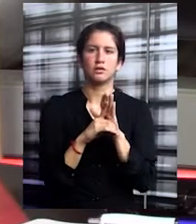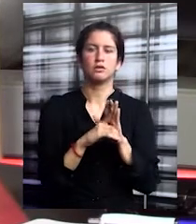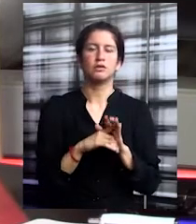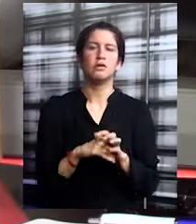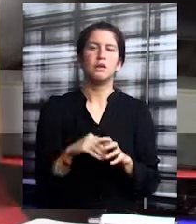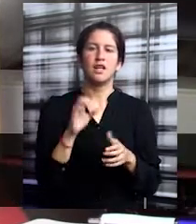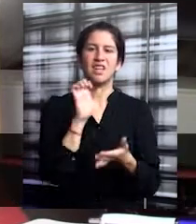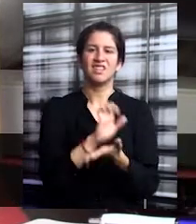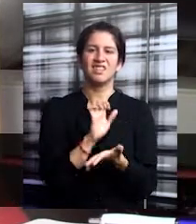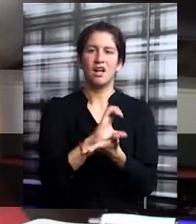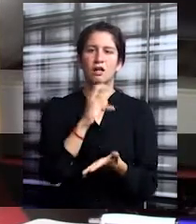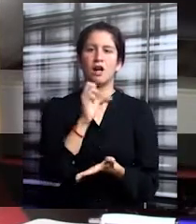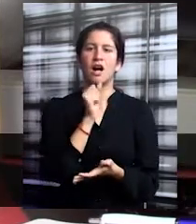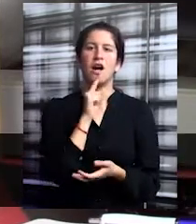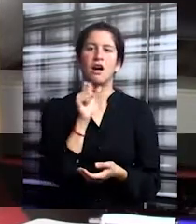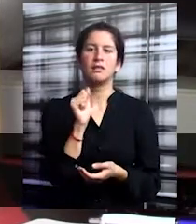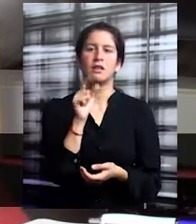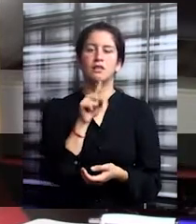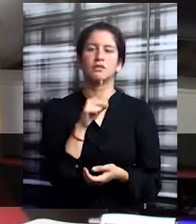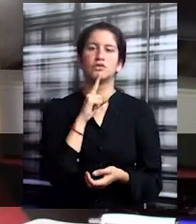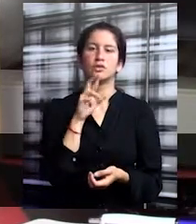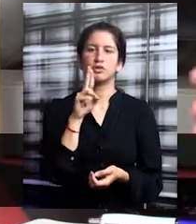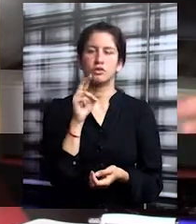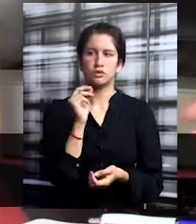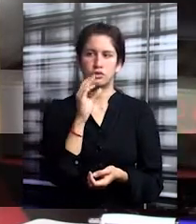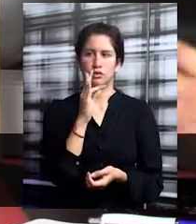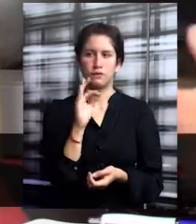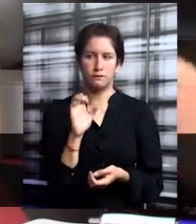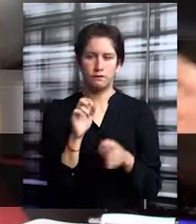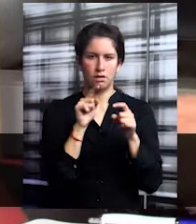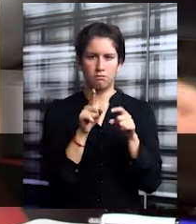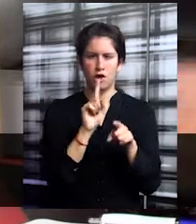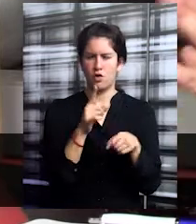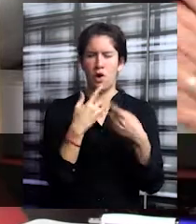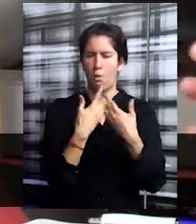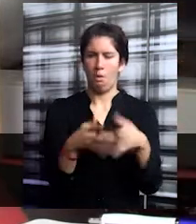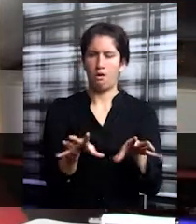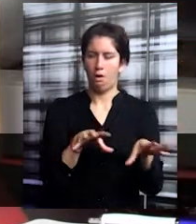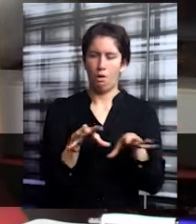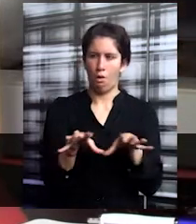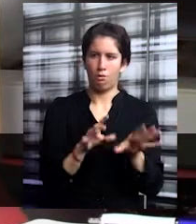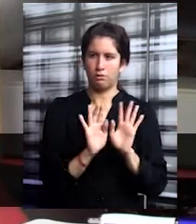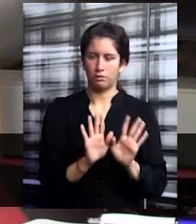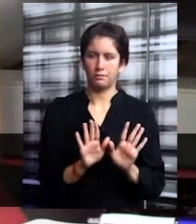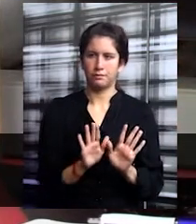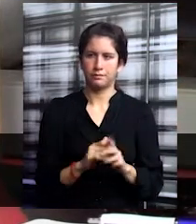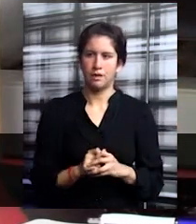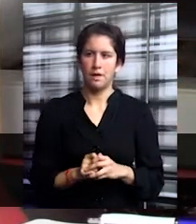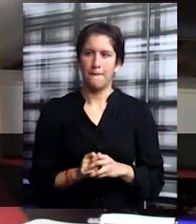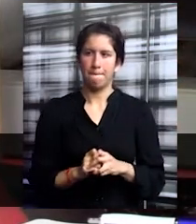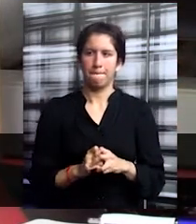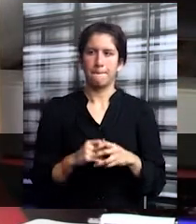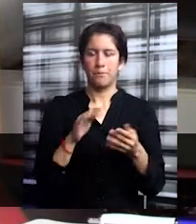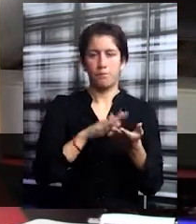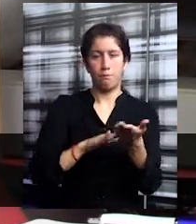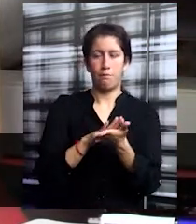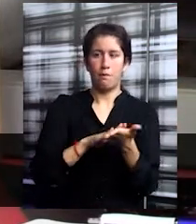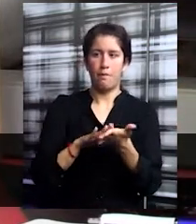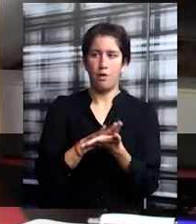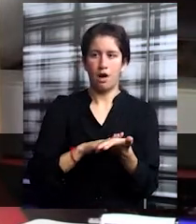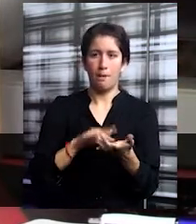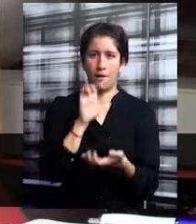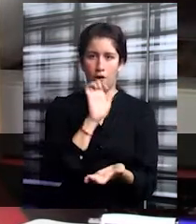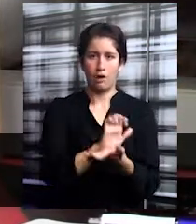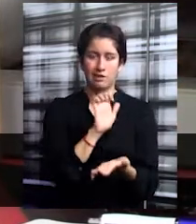catástrofe. Un estado de catástrofe no es cualquier cosa. Que se firmó un mes antes aproximadamente, antes de comenzar esto. De hecho, por ejemplo, los